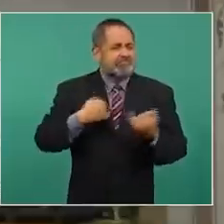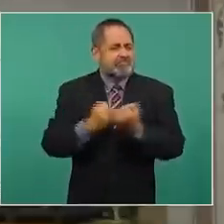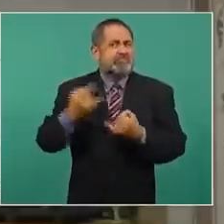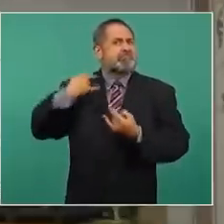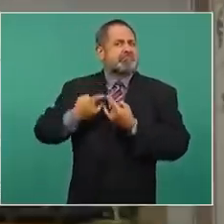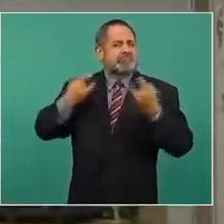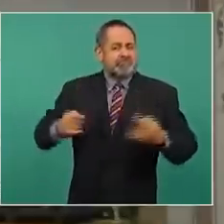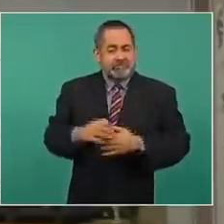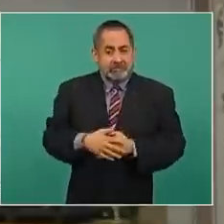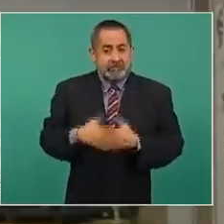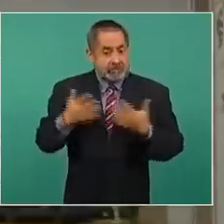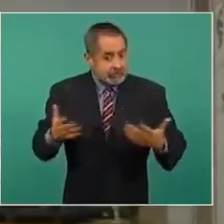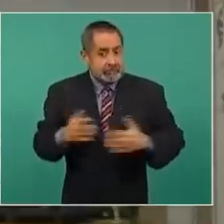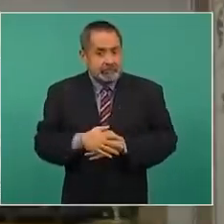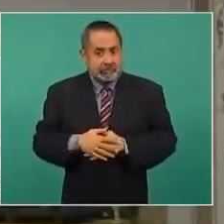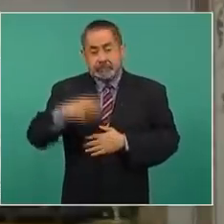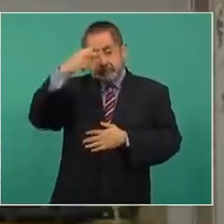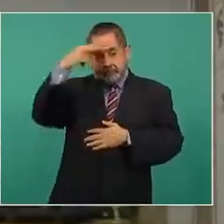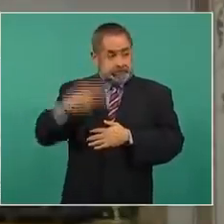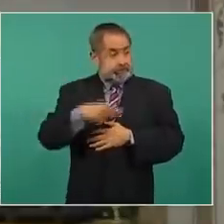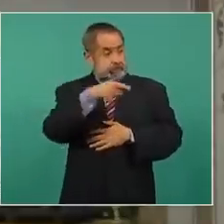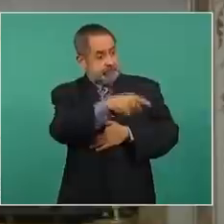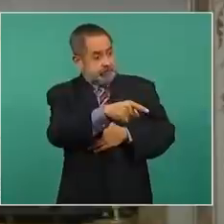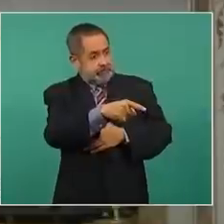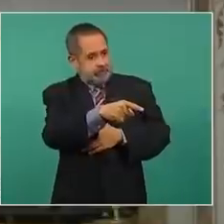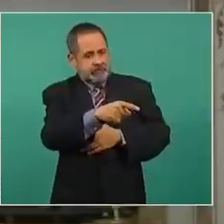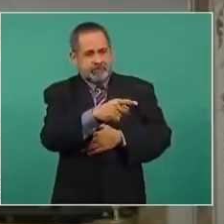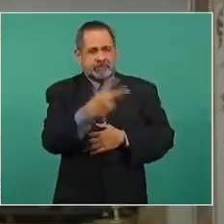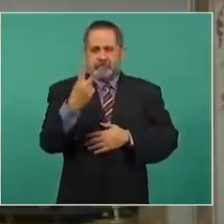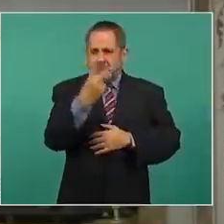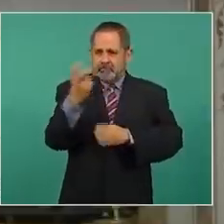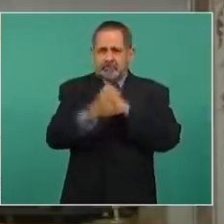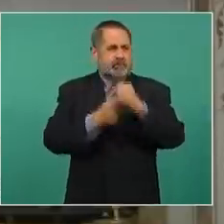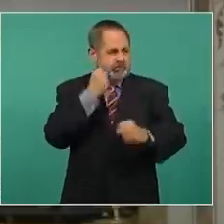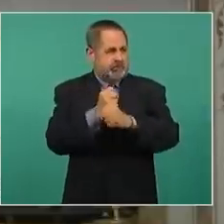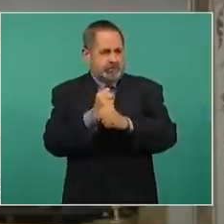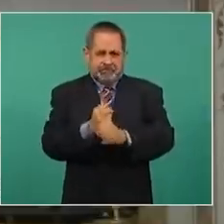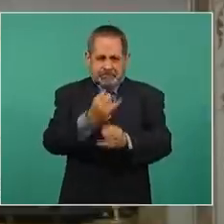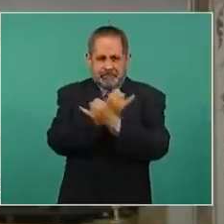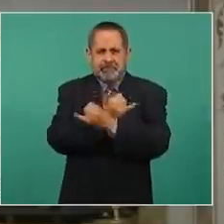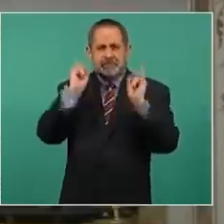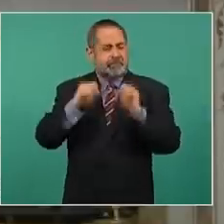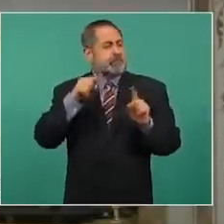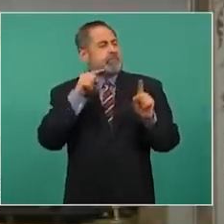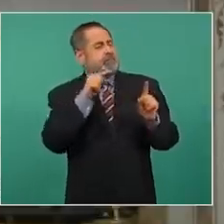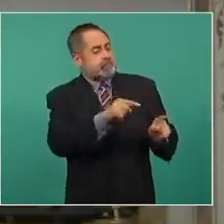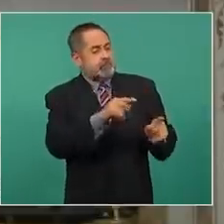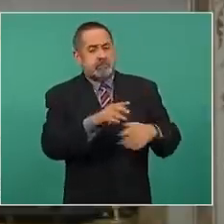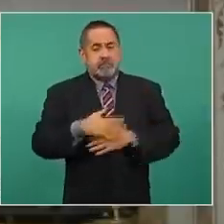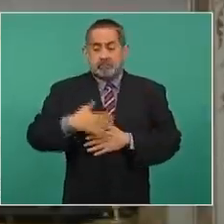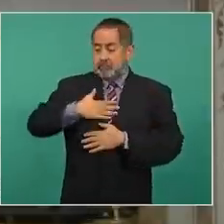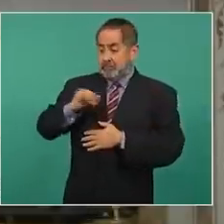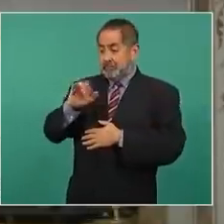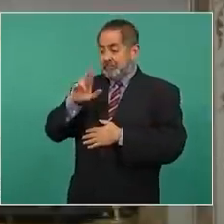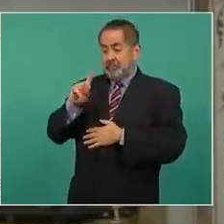hecho mientras México celebrar el bien centario de la consumación de su independencia Irlanda